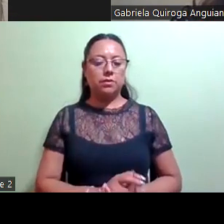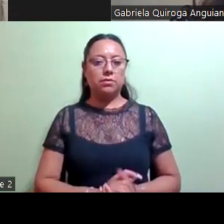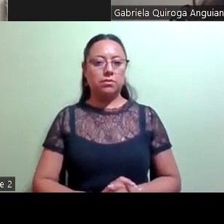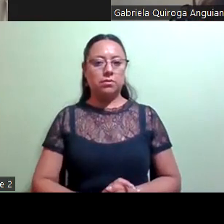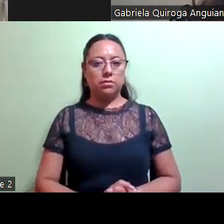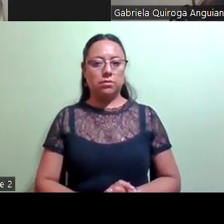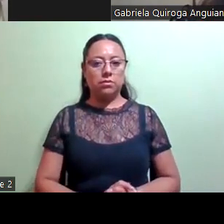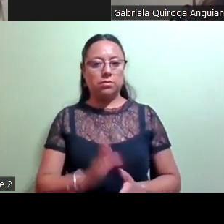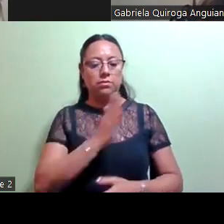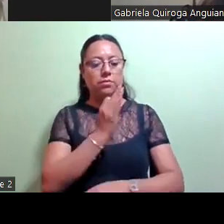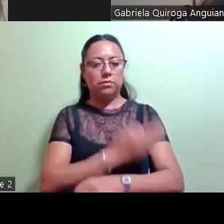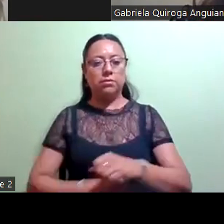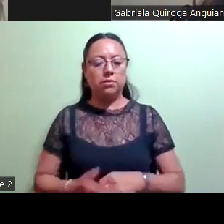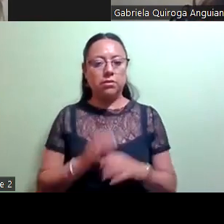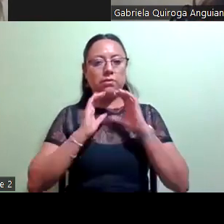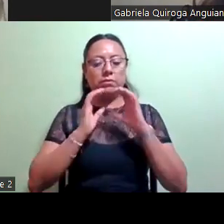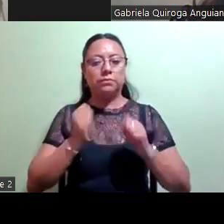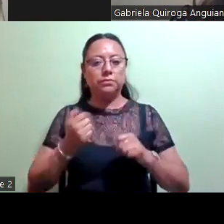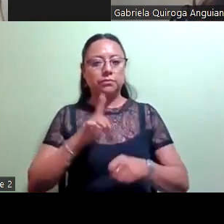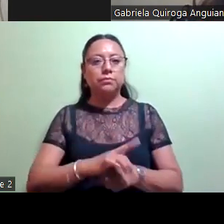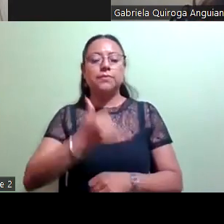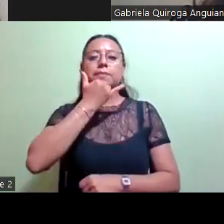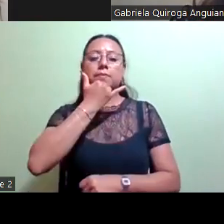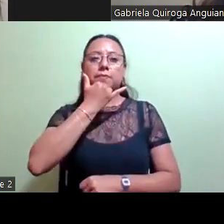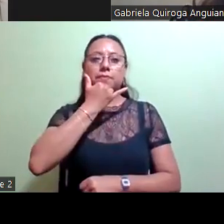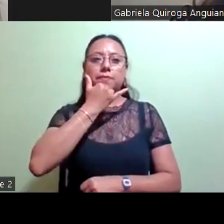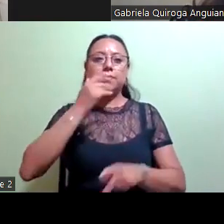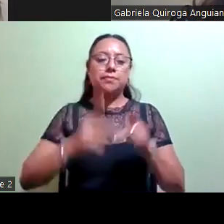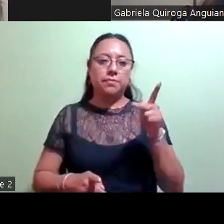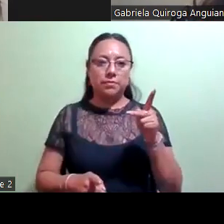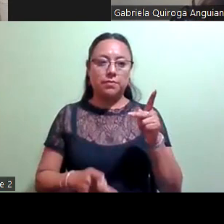Diputado, buenas tardes. Desde Comunicación Social, discúlpeme que interrumpa